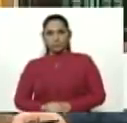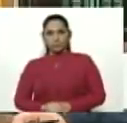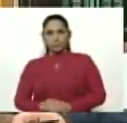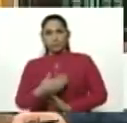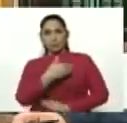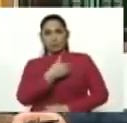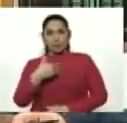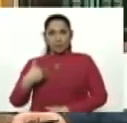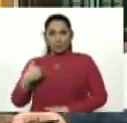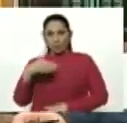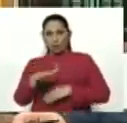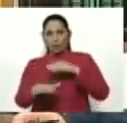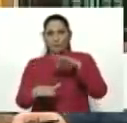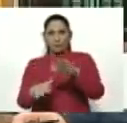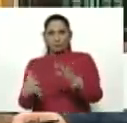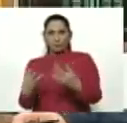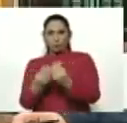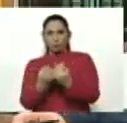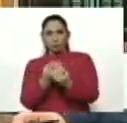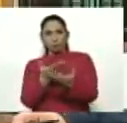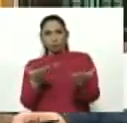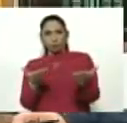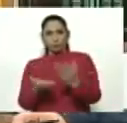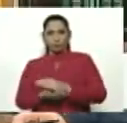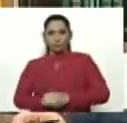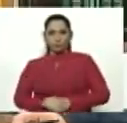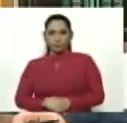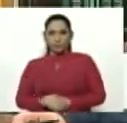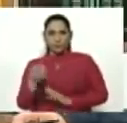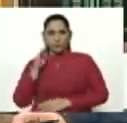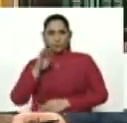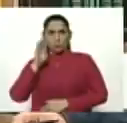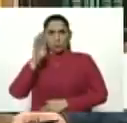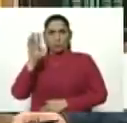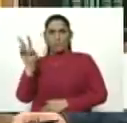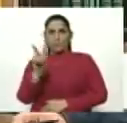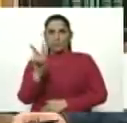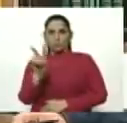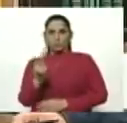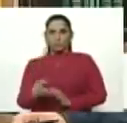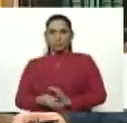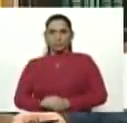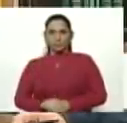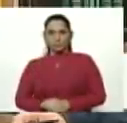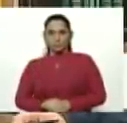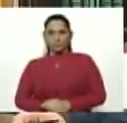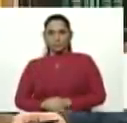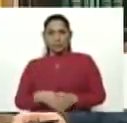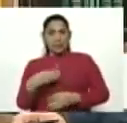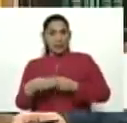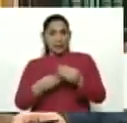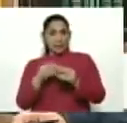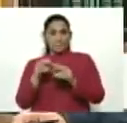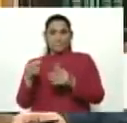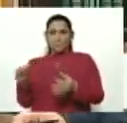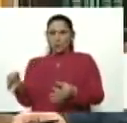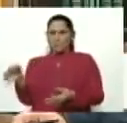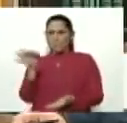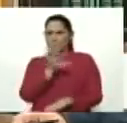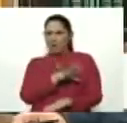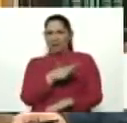Queremos avanzar junto a ustedes por el futuro de Venezuela. Pasemos la página de lo que ya